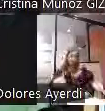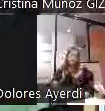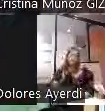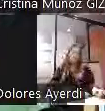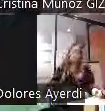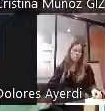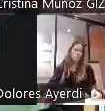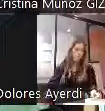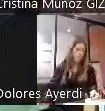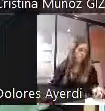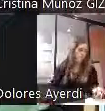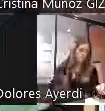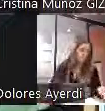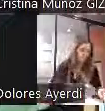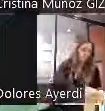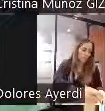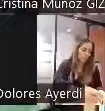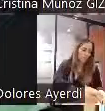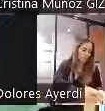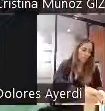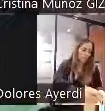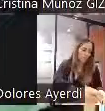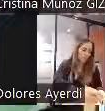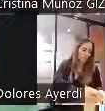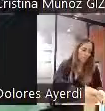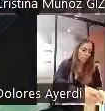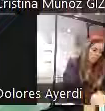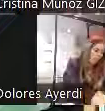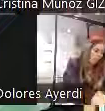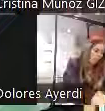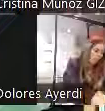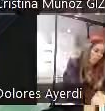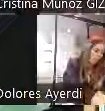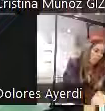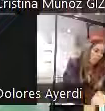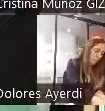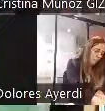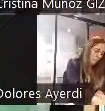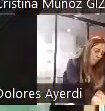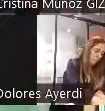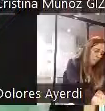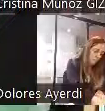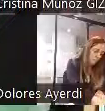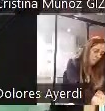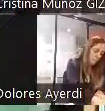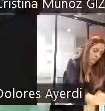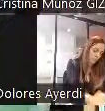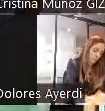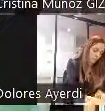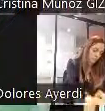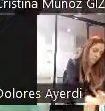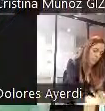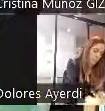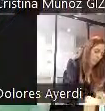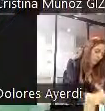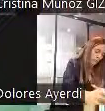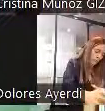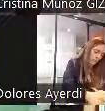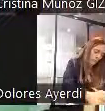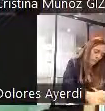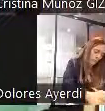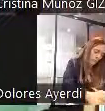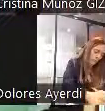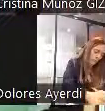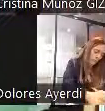Lederach, antes de entrar en la compatibilización con Ury en cuanto a lo que es el tercer lado,